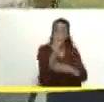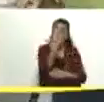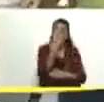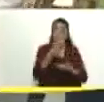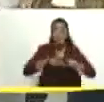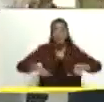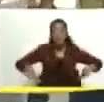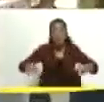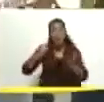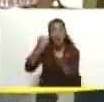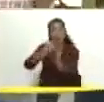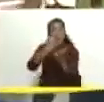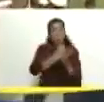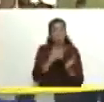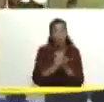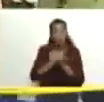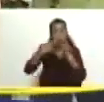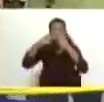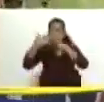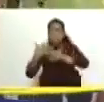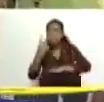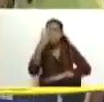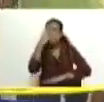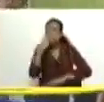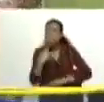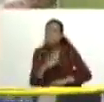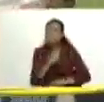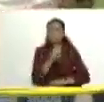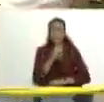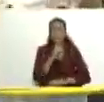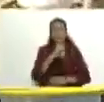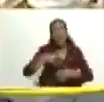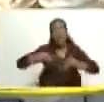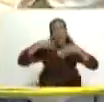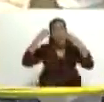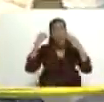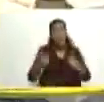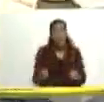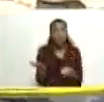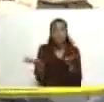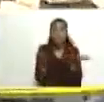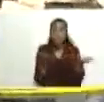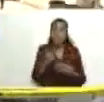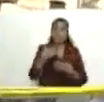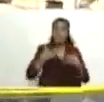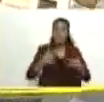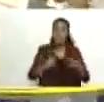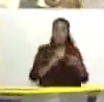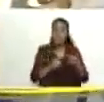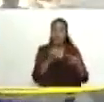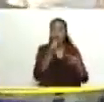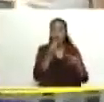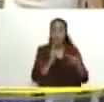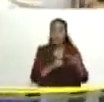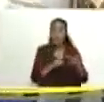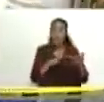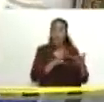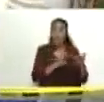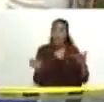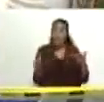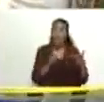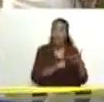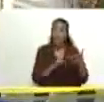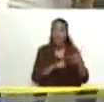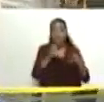zonas identificadas con pobreza extrema en Venezuela para garantizar los servicios de salud, alimentación,